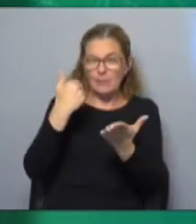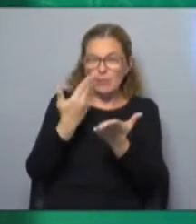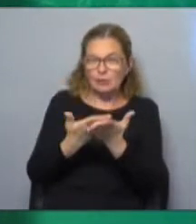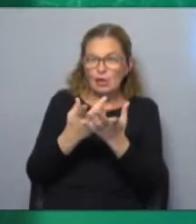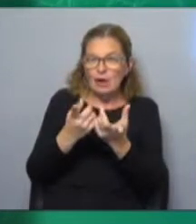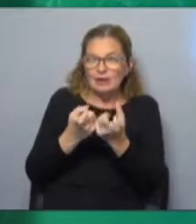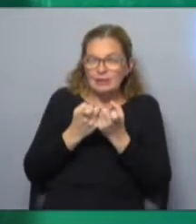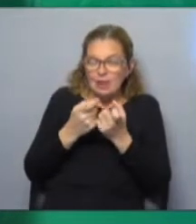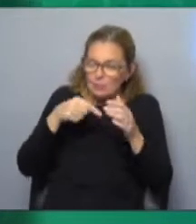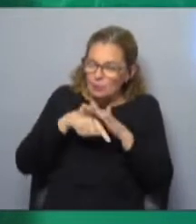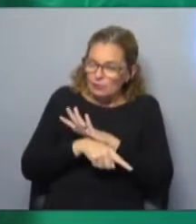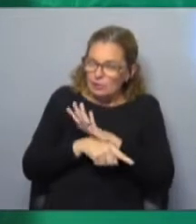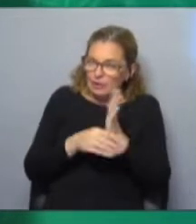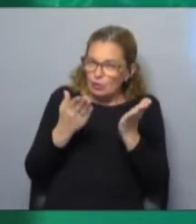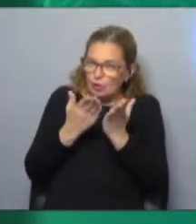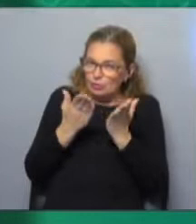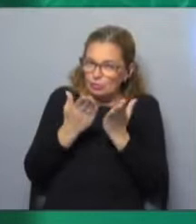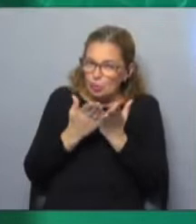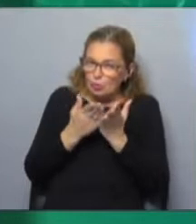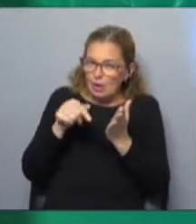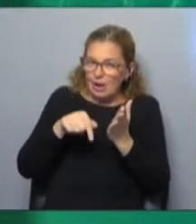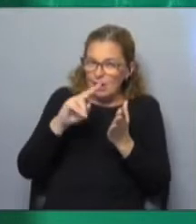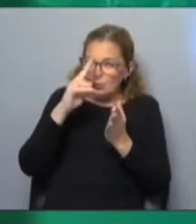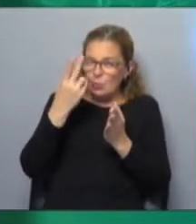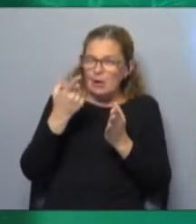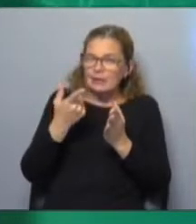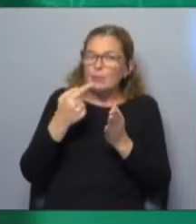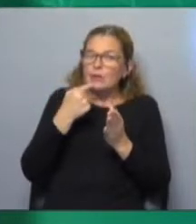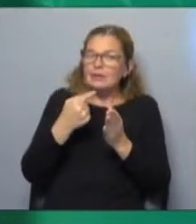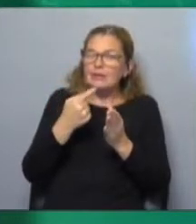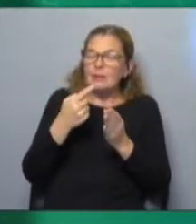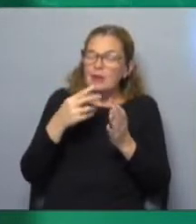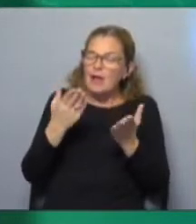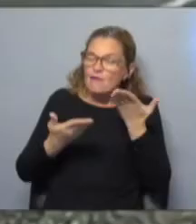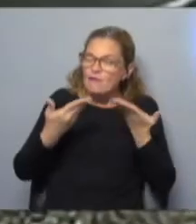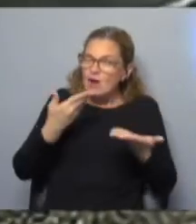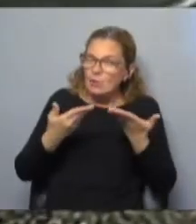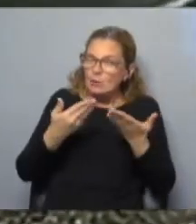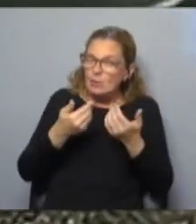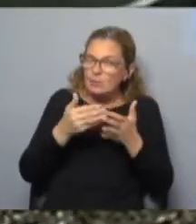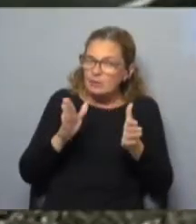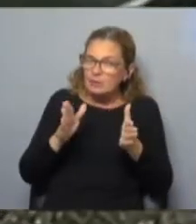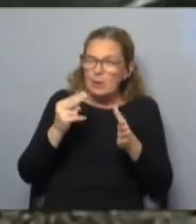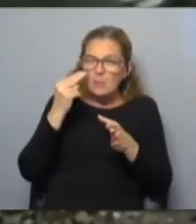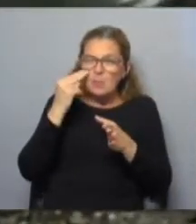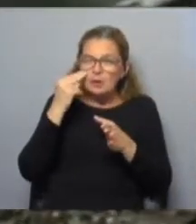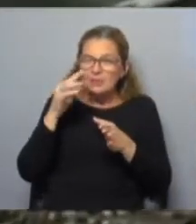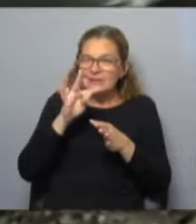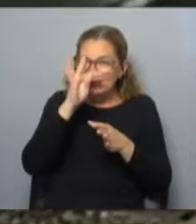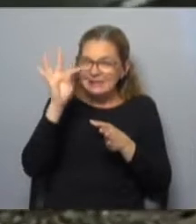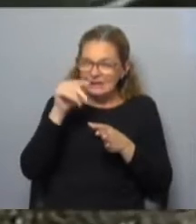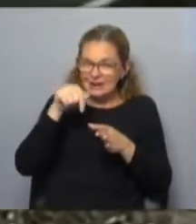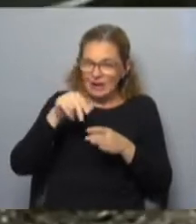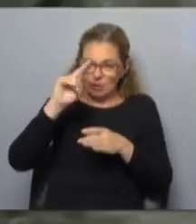necesidad de seguir profundizando los estudios en territorio nacional como requisito para evaluar cualquier iniciativa de aplicación de esta técnica en